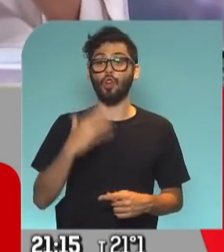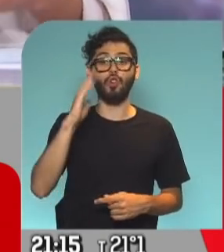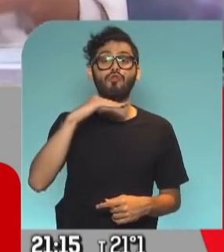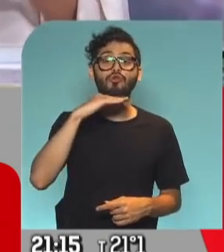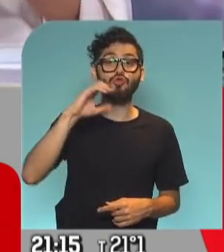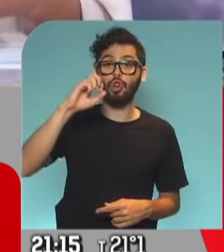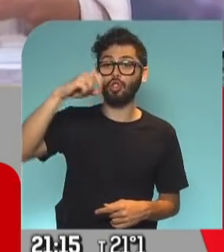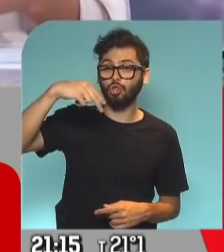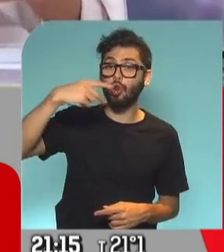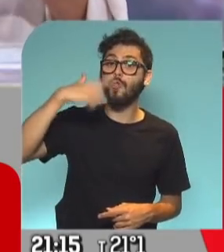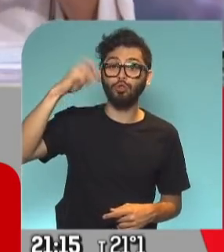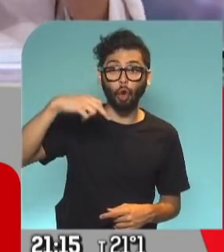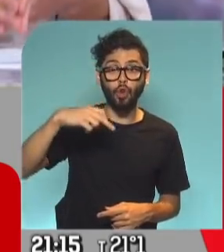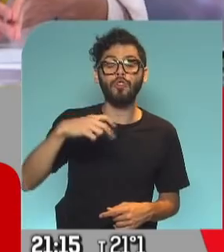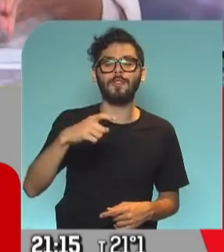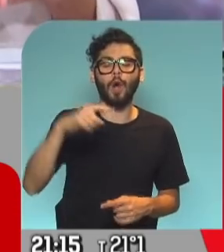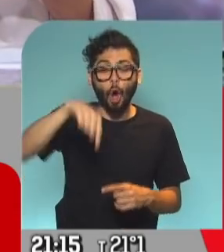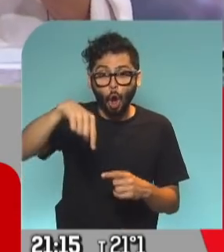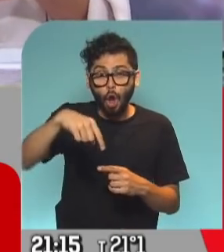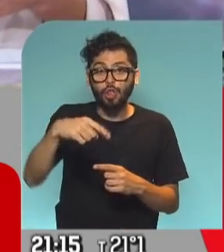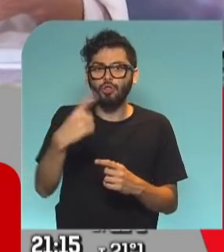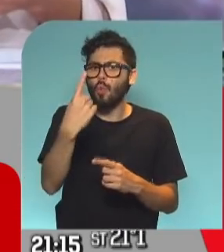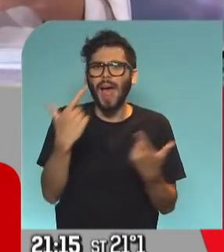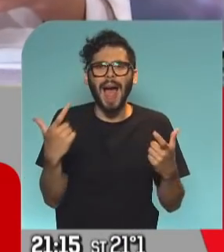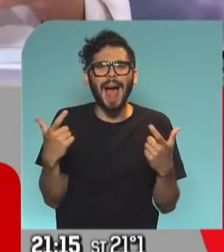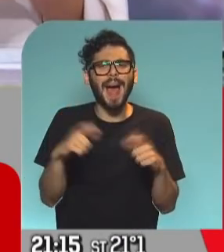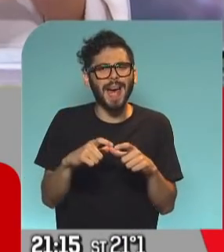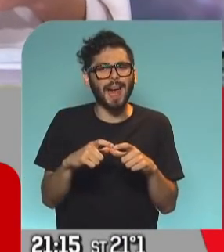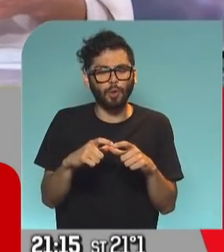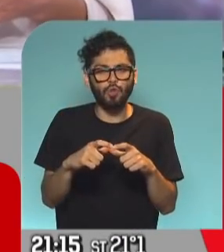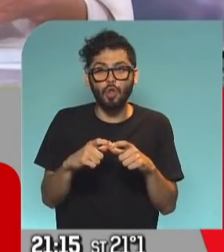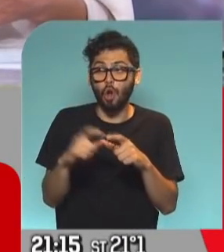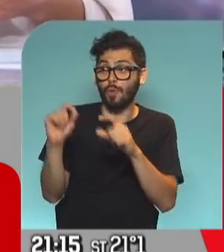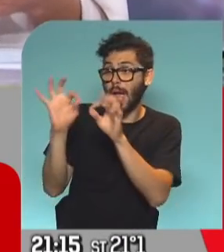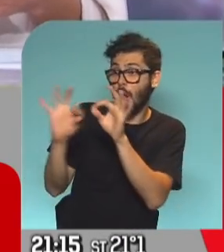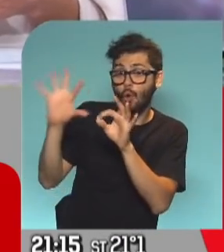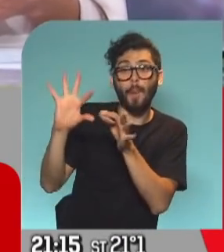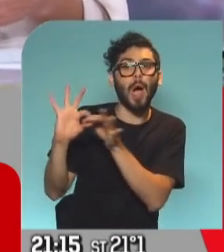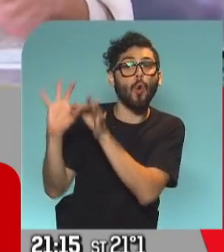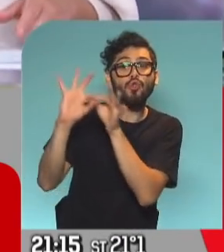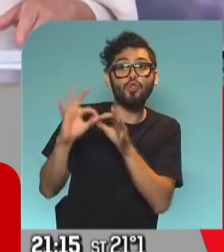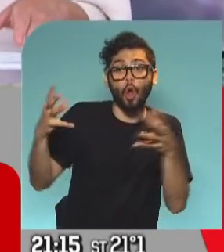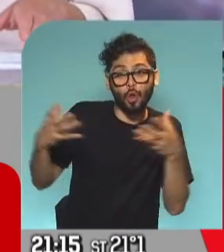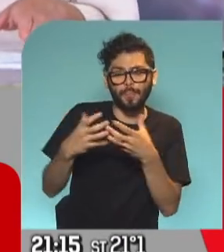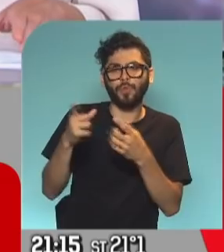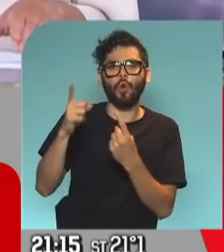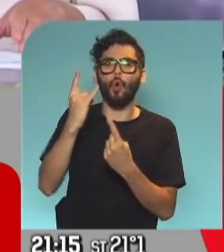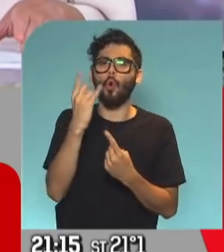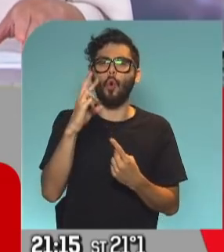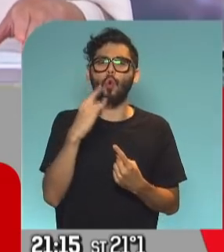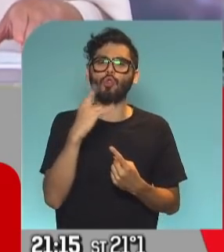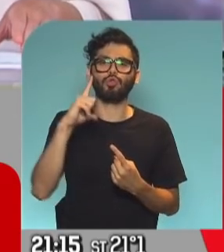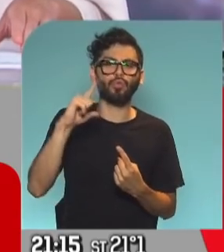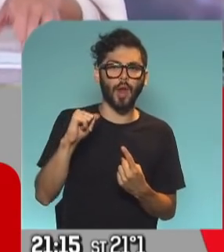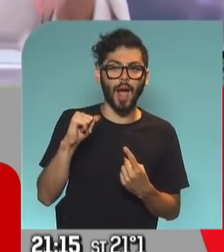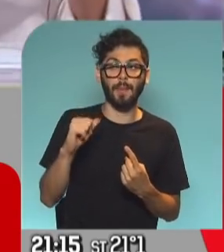momento está discutiendo y en el día de hoy tuvieron una reunión con la Unión Europea. Habló de Ursula von der Leyen, la presidenta de la